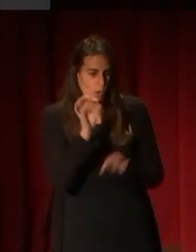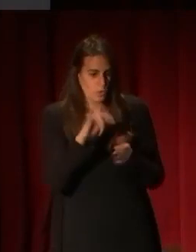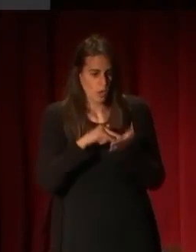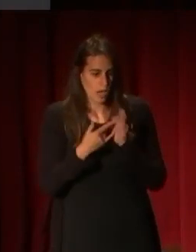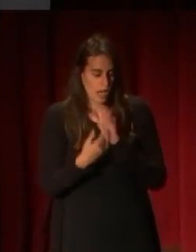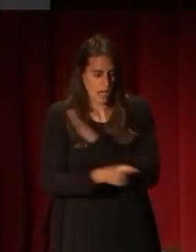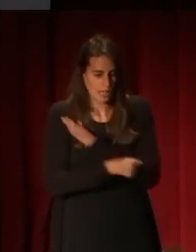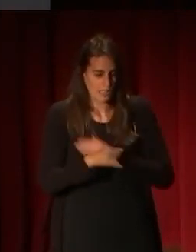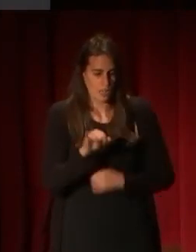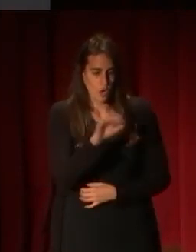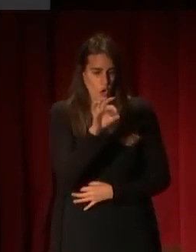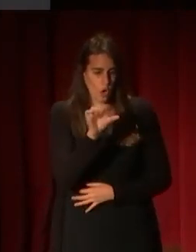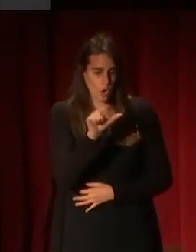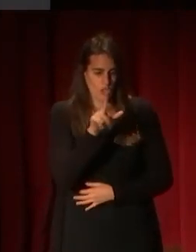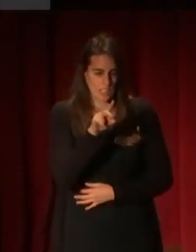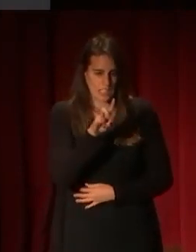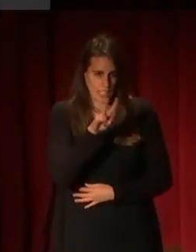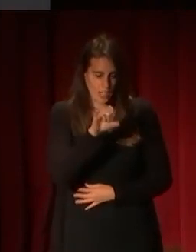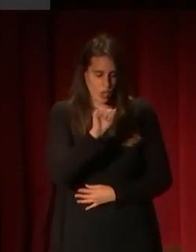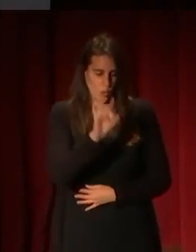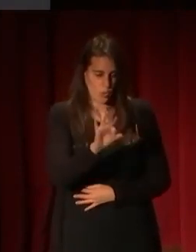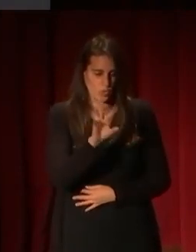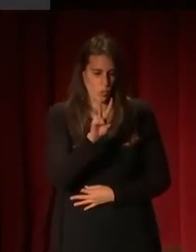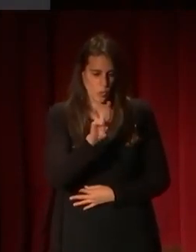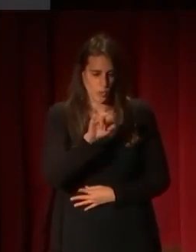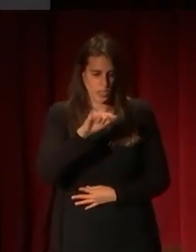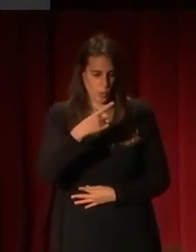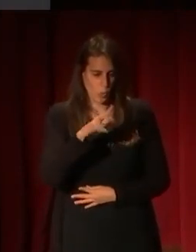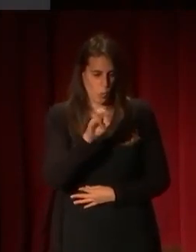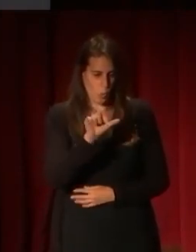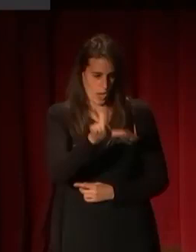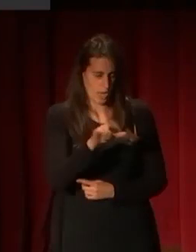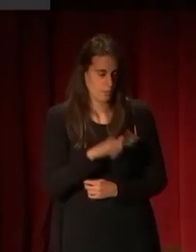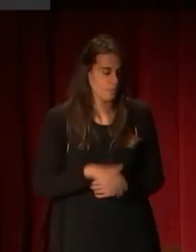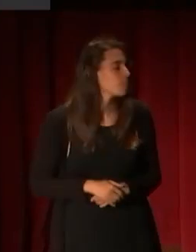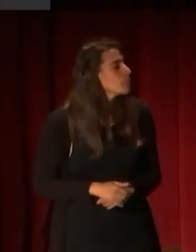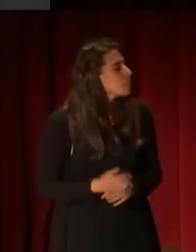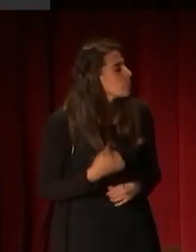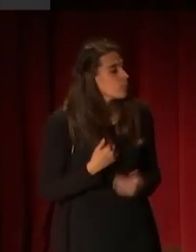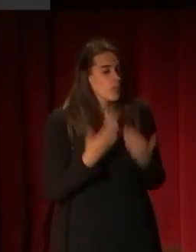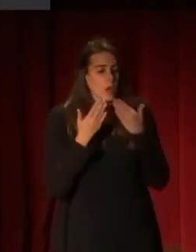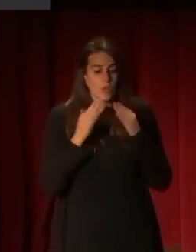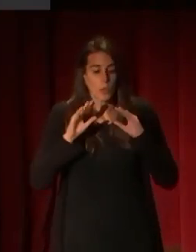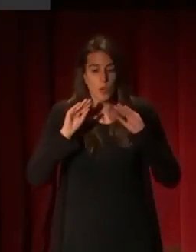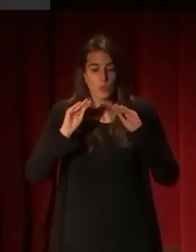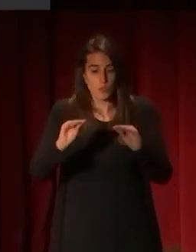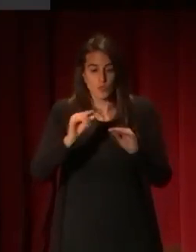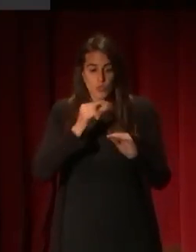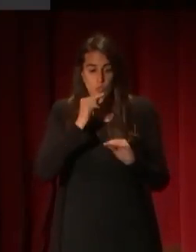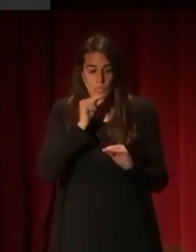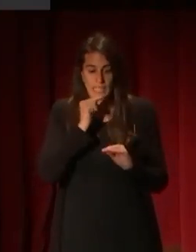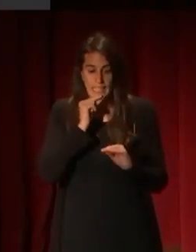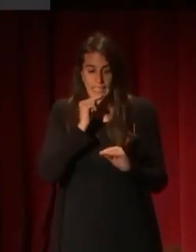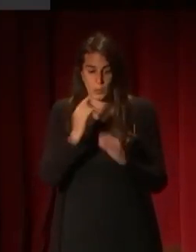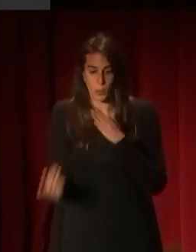arquitecto jose jose elvis de oriol urigüen agradezco a su nieto del visor